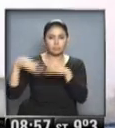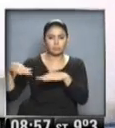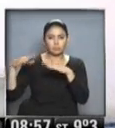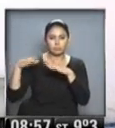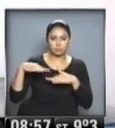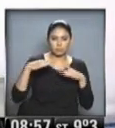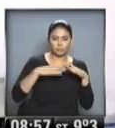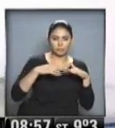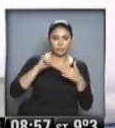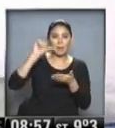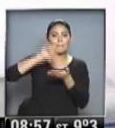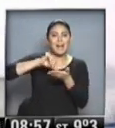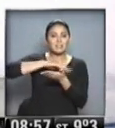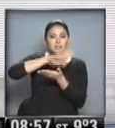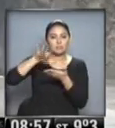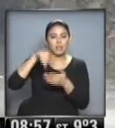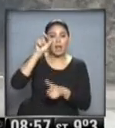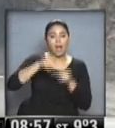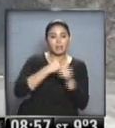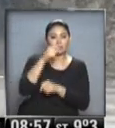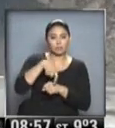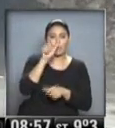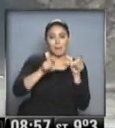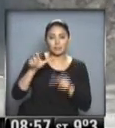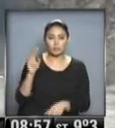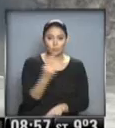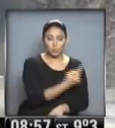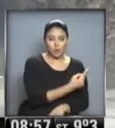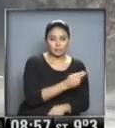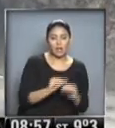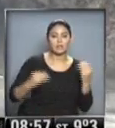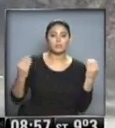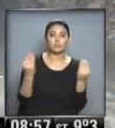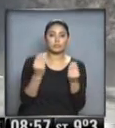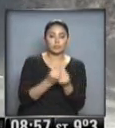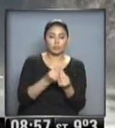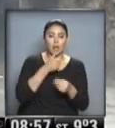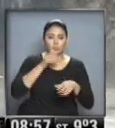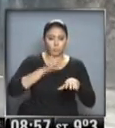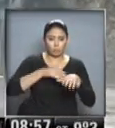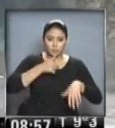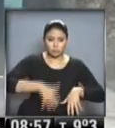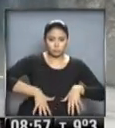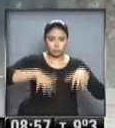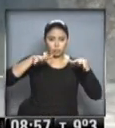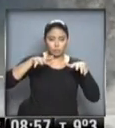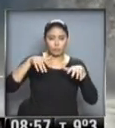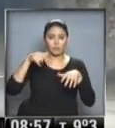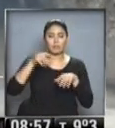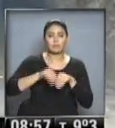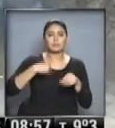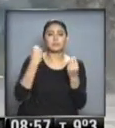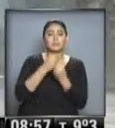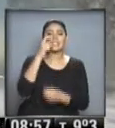de casas en todo el país. El número de fallecidos por las inundaciones producidas por las lluvias del monzón en el norte de la India